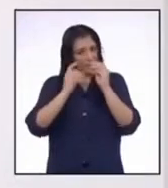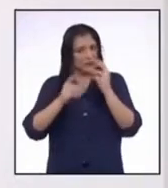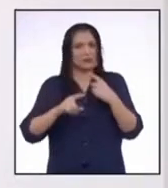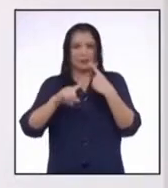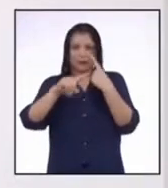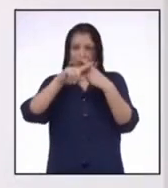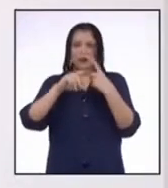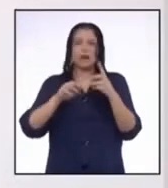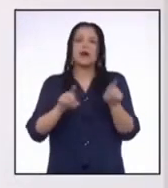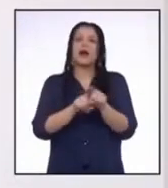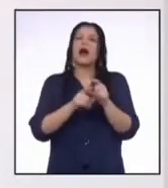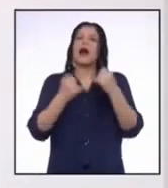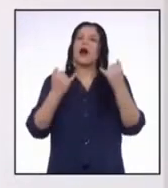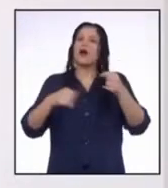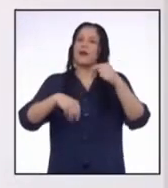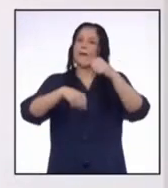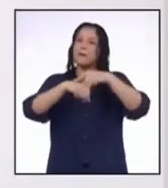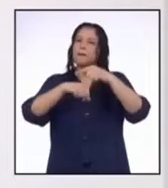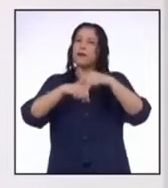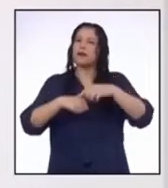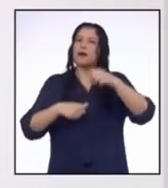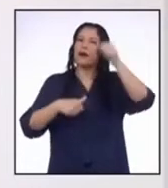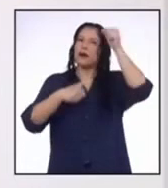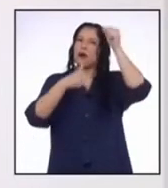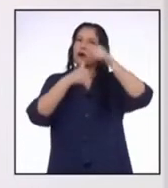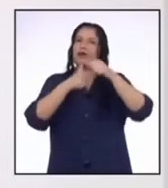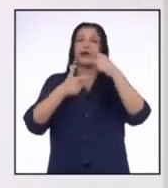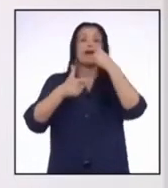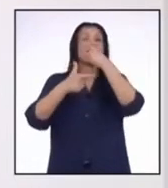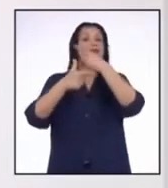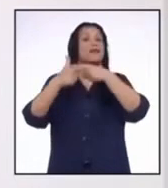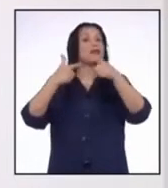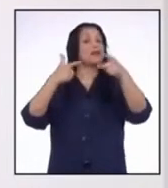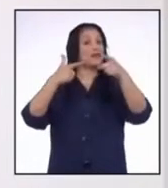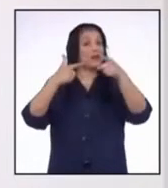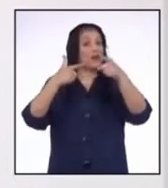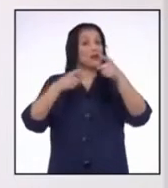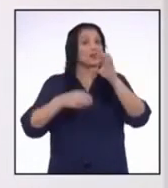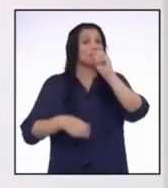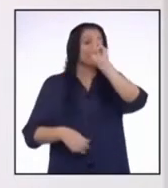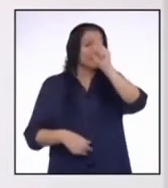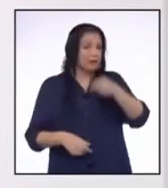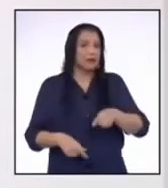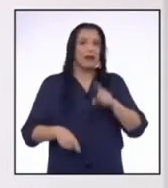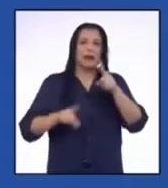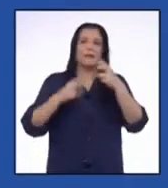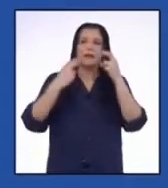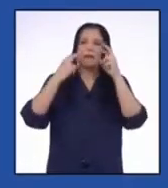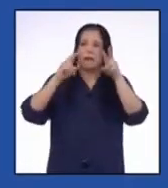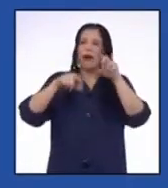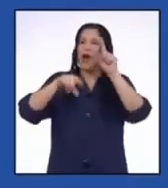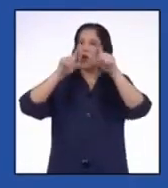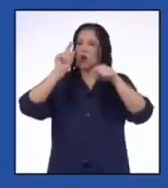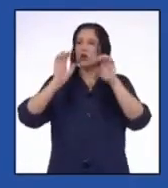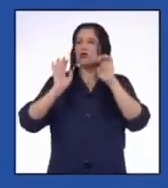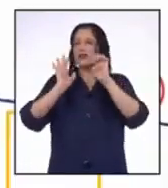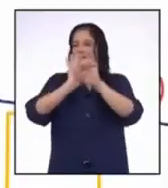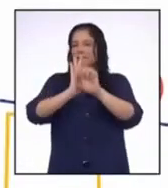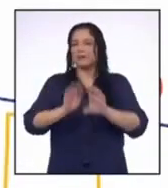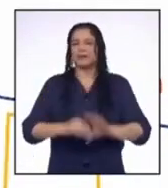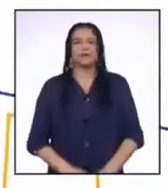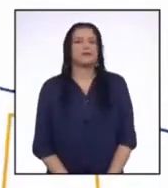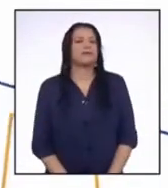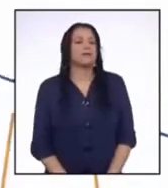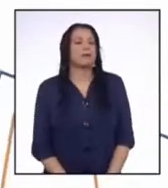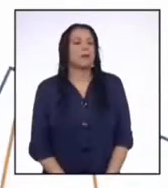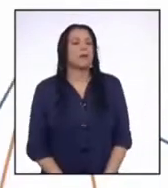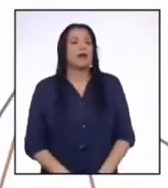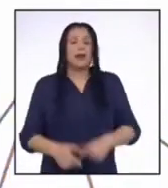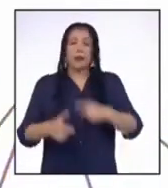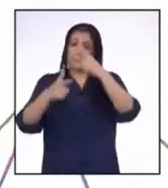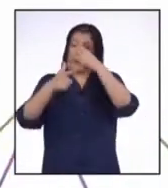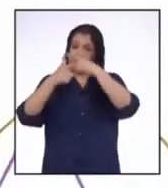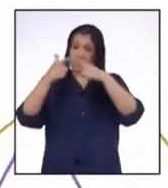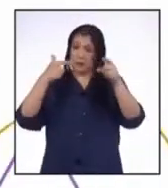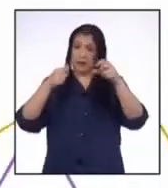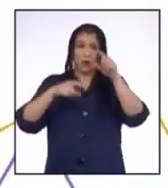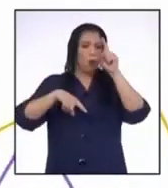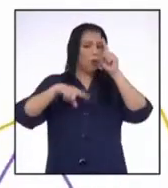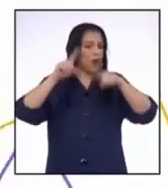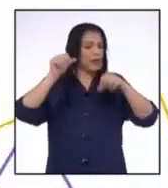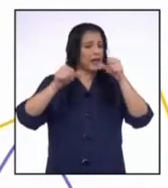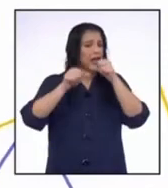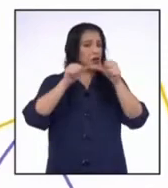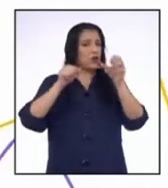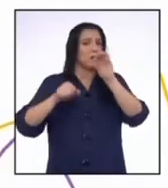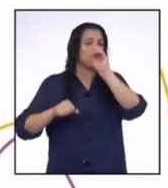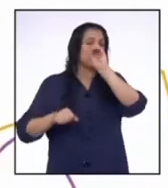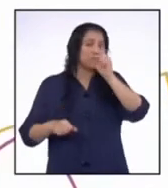es momento de recordar la división de decimales y también veremos algunos casos. Para dividir un número decimal